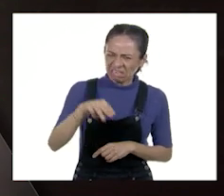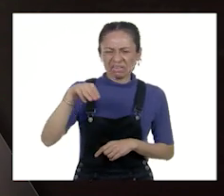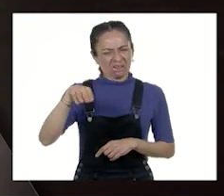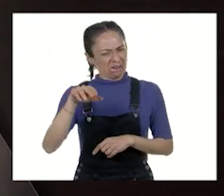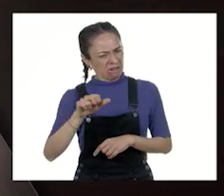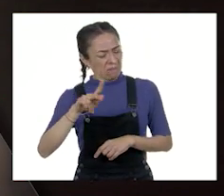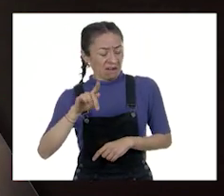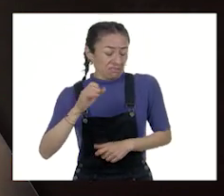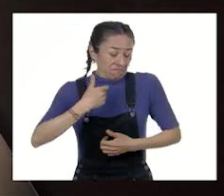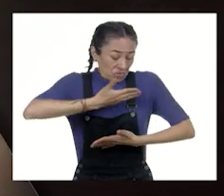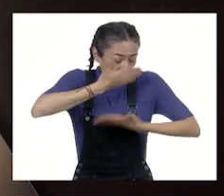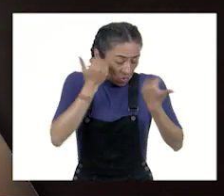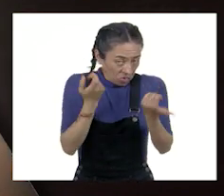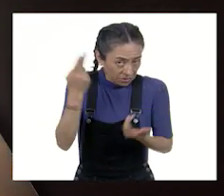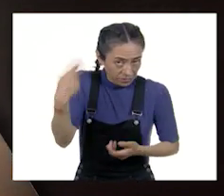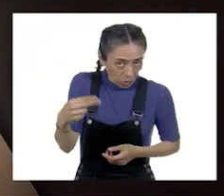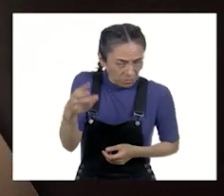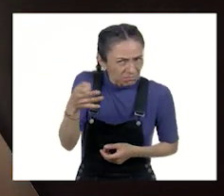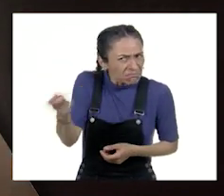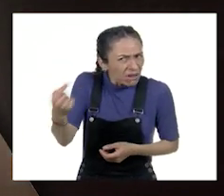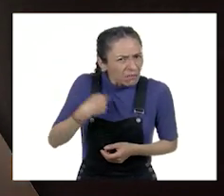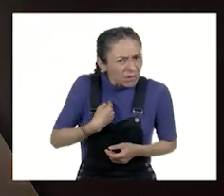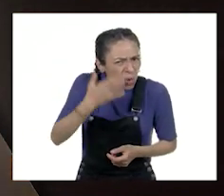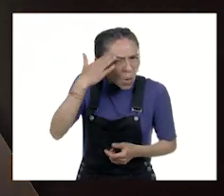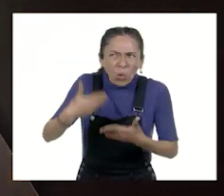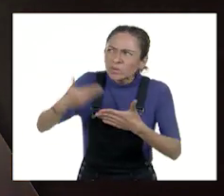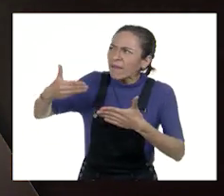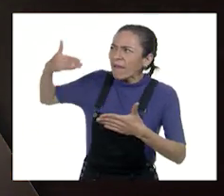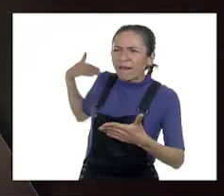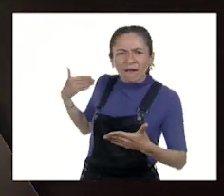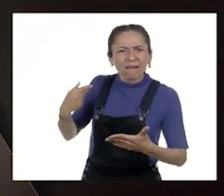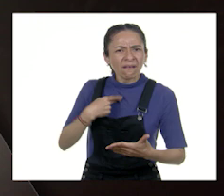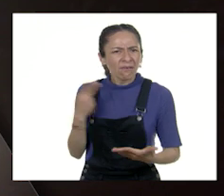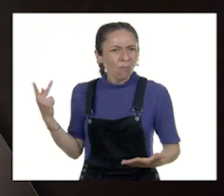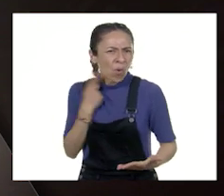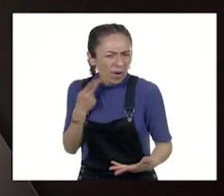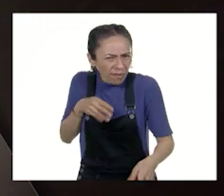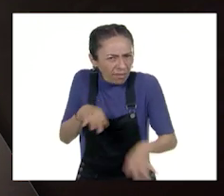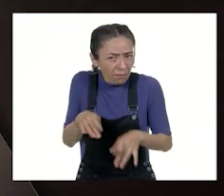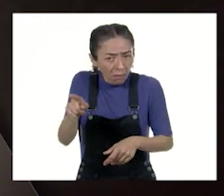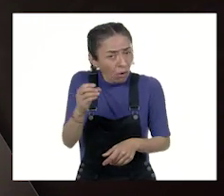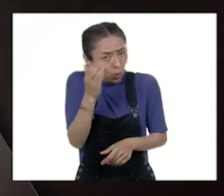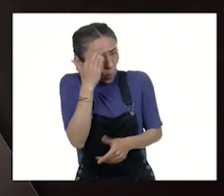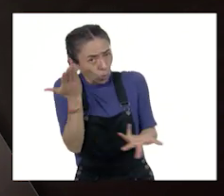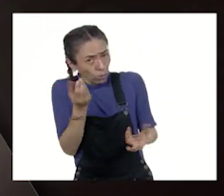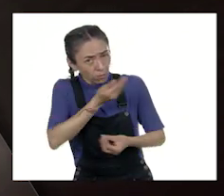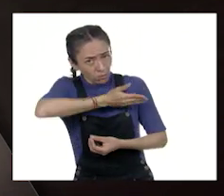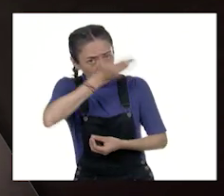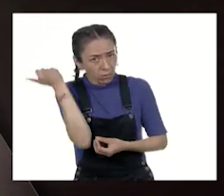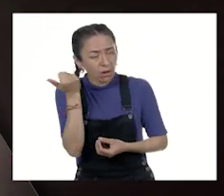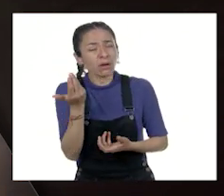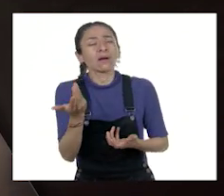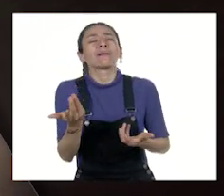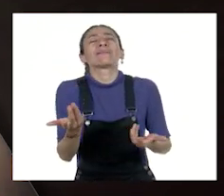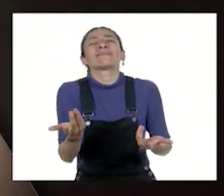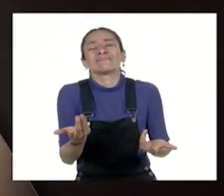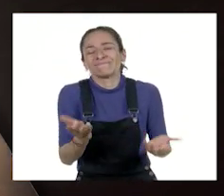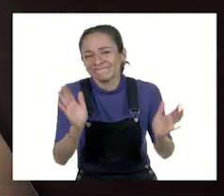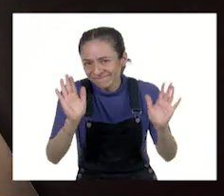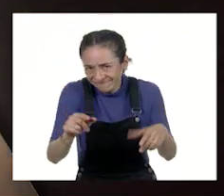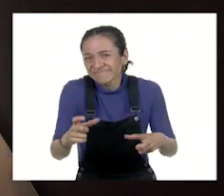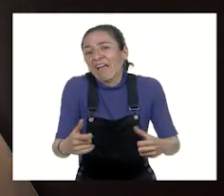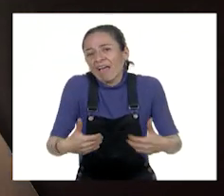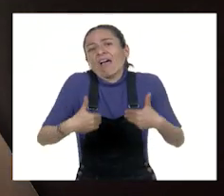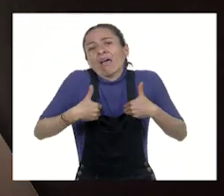no sabe cuáles son mis antecedentes políticos, que no los conoce. Y claro está que nunca podrá conocer